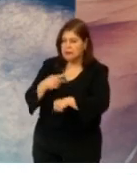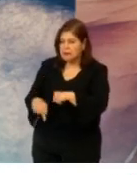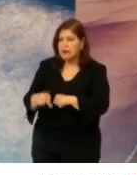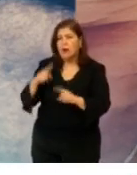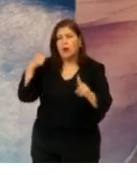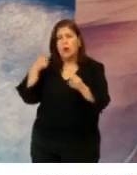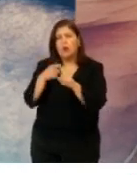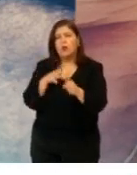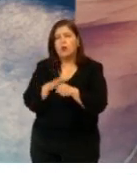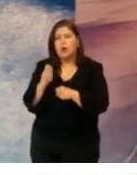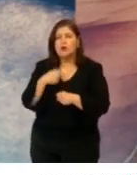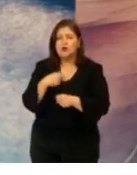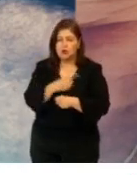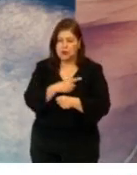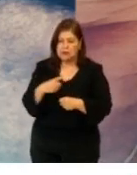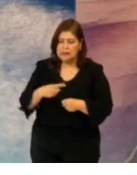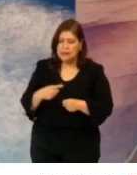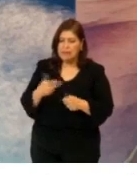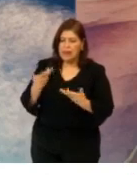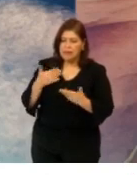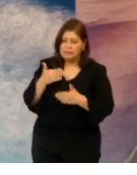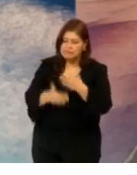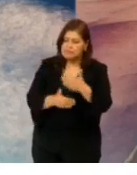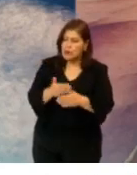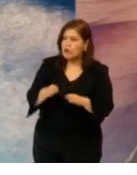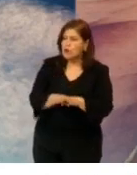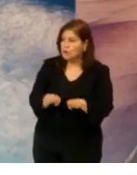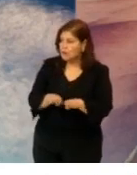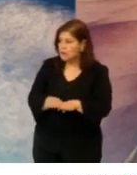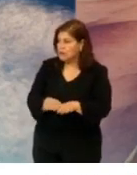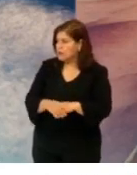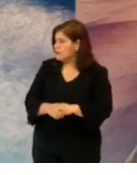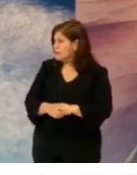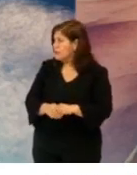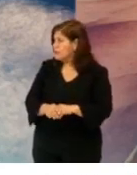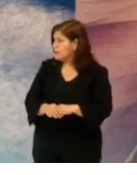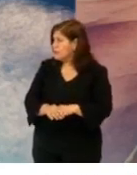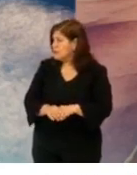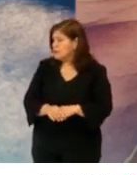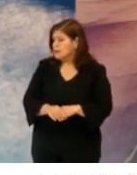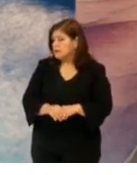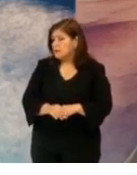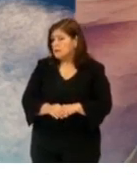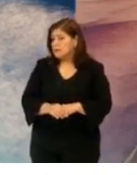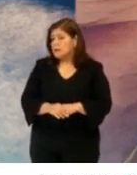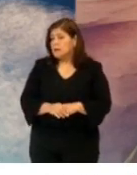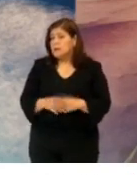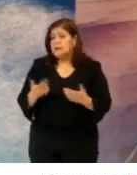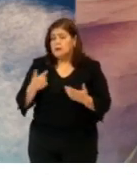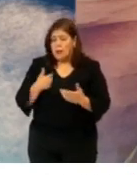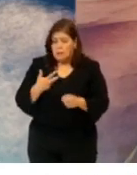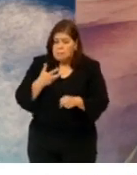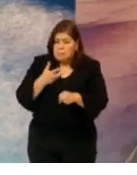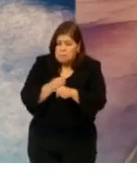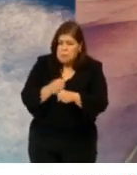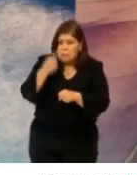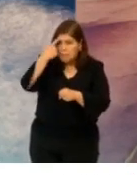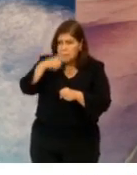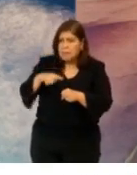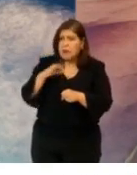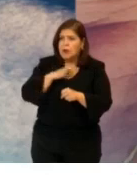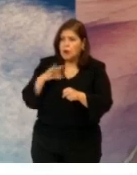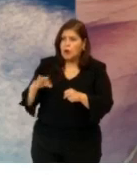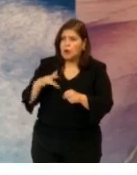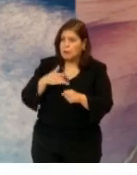es cómo logramos desarrollar, y esto sí, pues yo soy brutísimo para esto, pero cómo logramos desarrollar en una nueva generación un